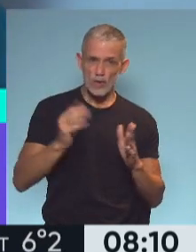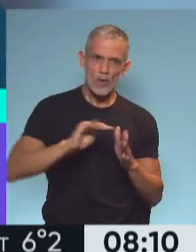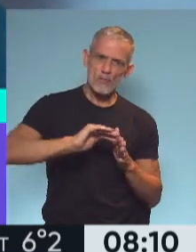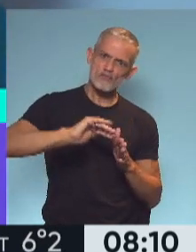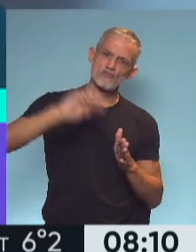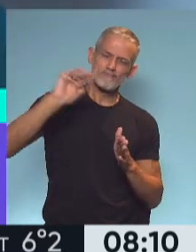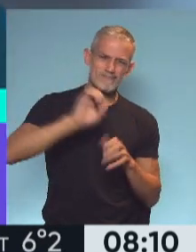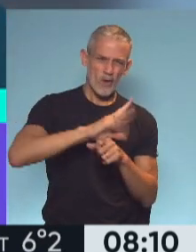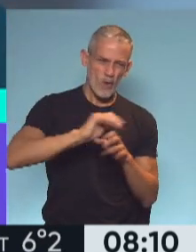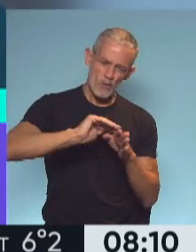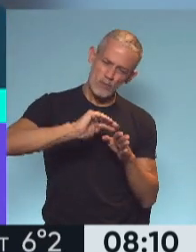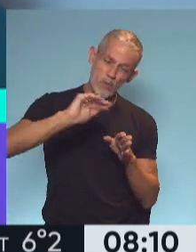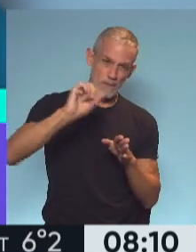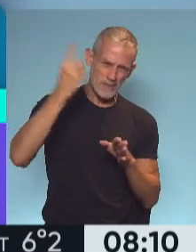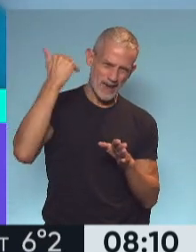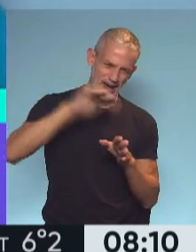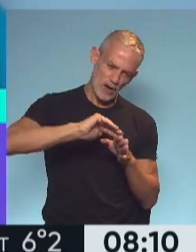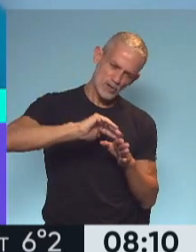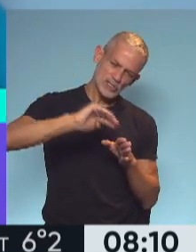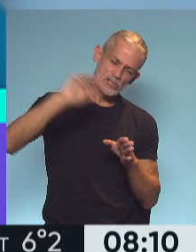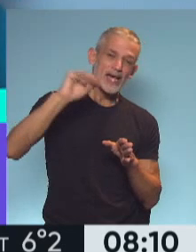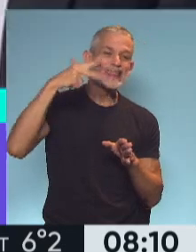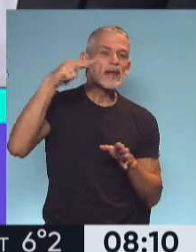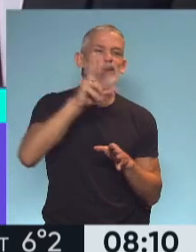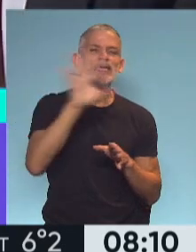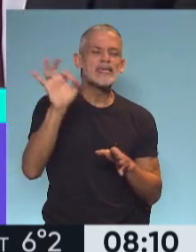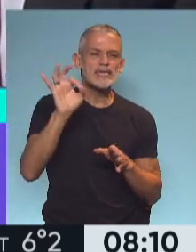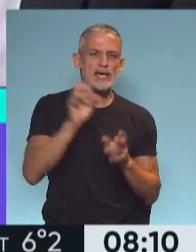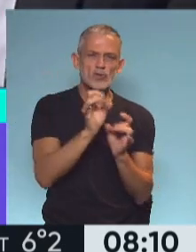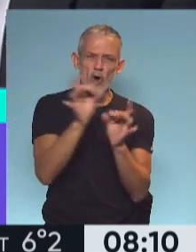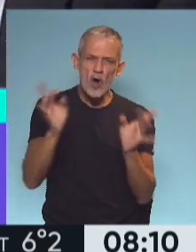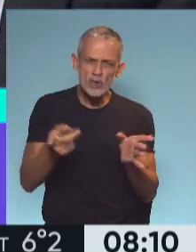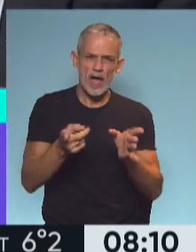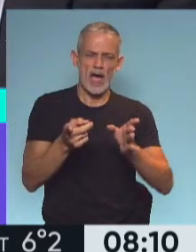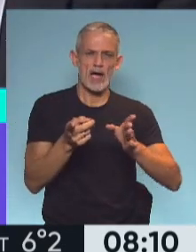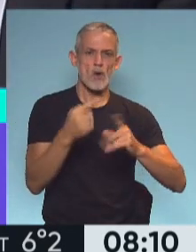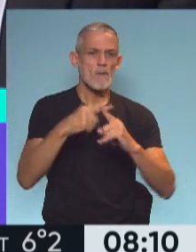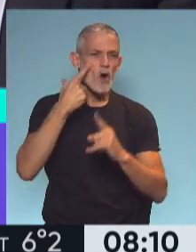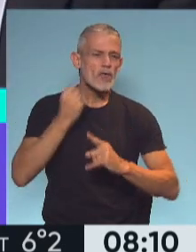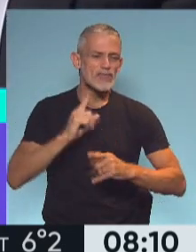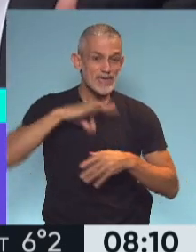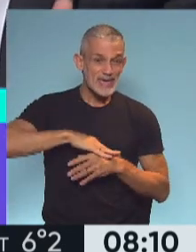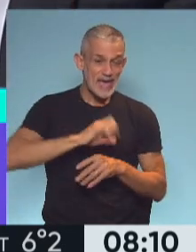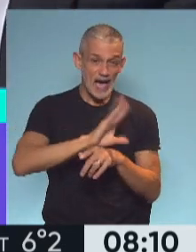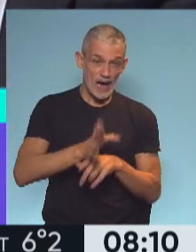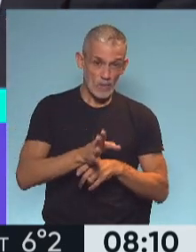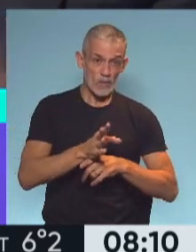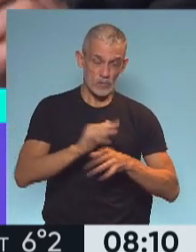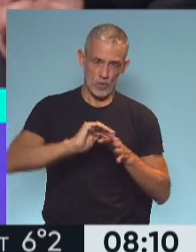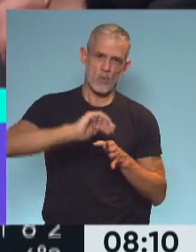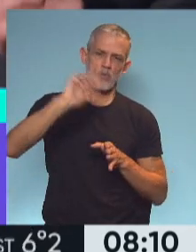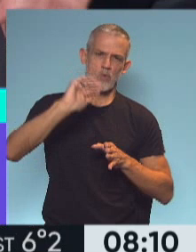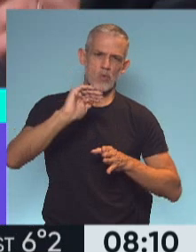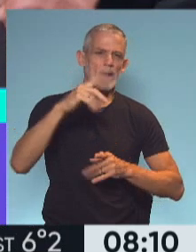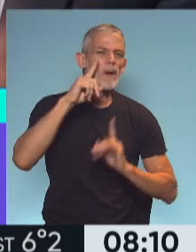ola, de la primera ola, con 3.500 contagios por día, en el pico de la ola, perdón,